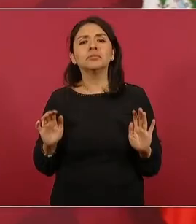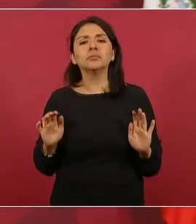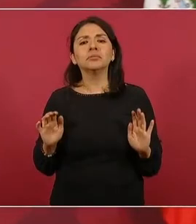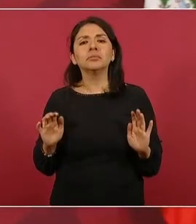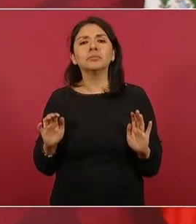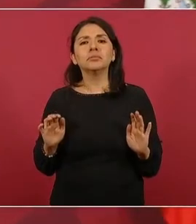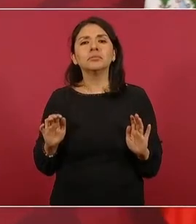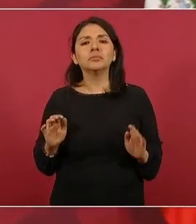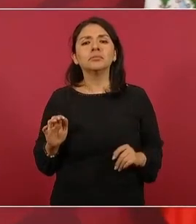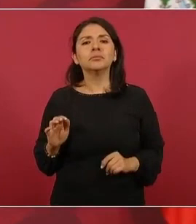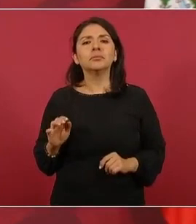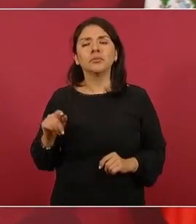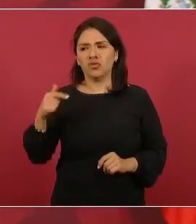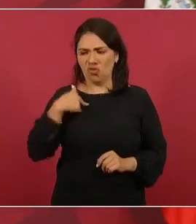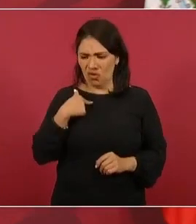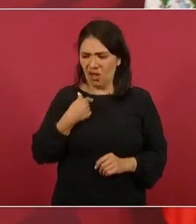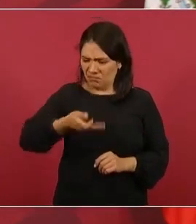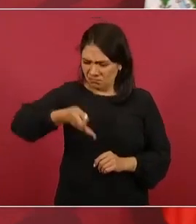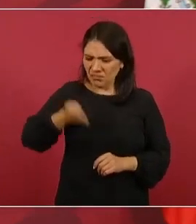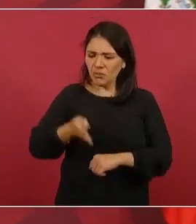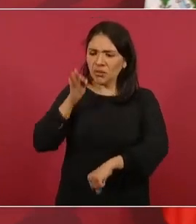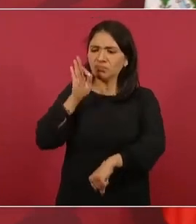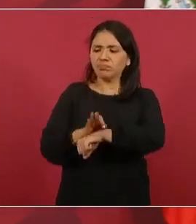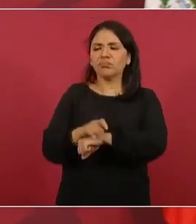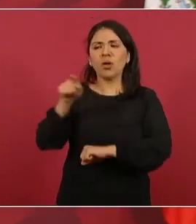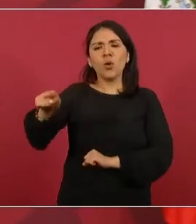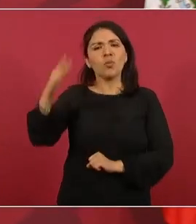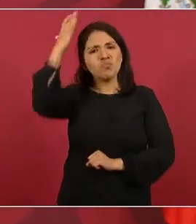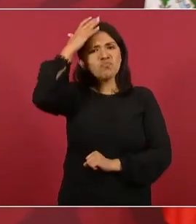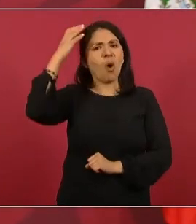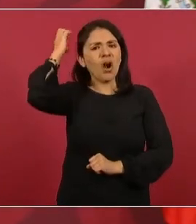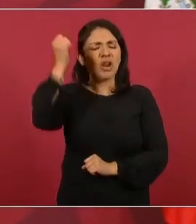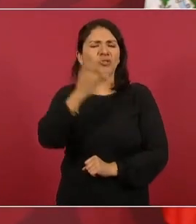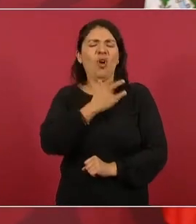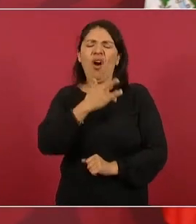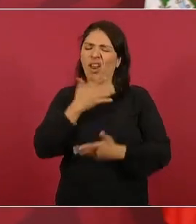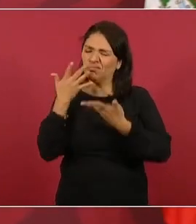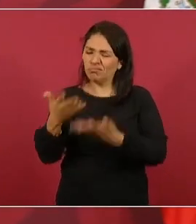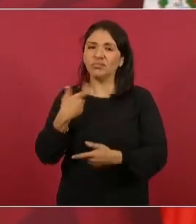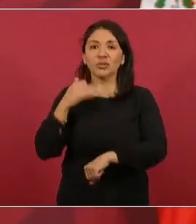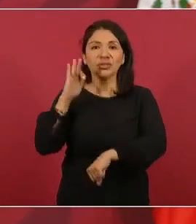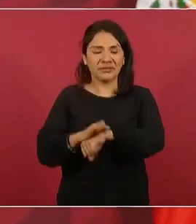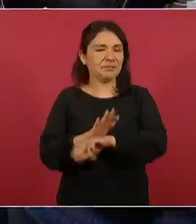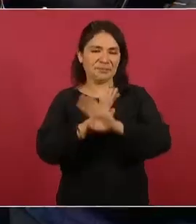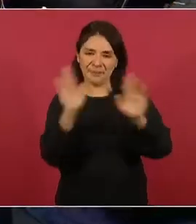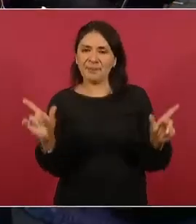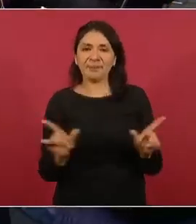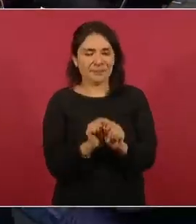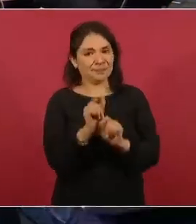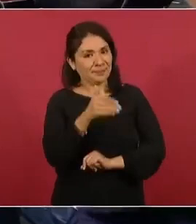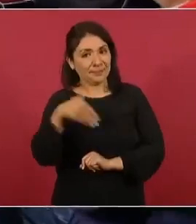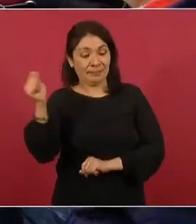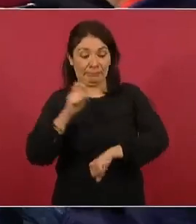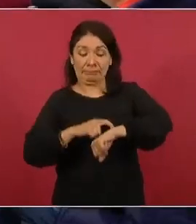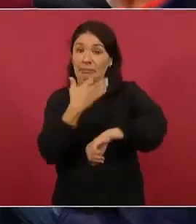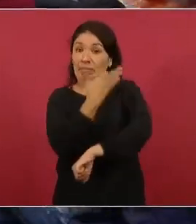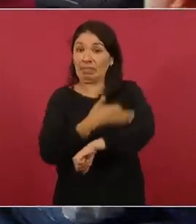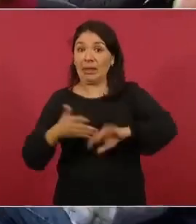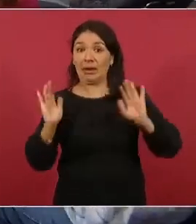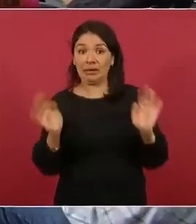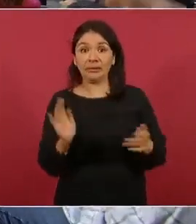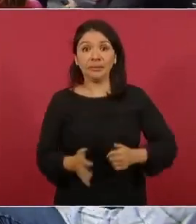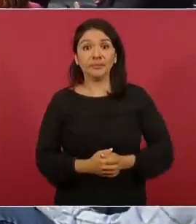por mi general Morelos doy todo mi corazón. Bueno, ya, vámonos, tardísimo ya.